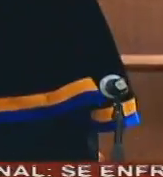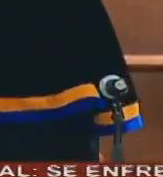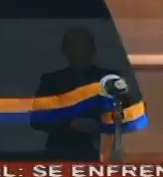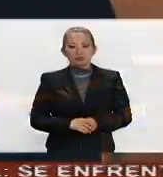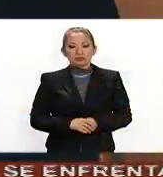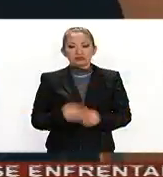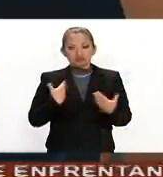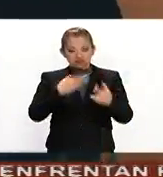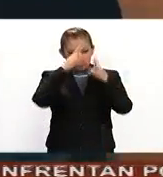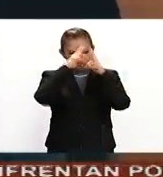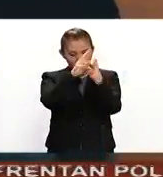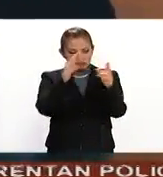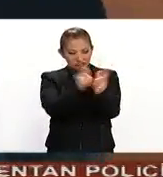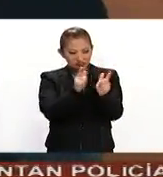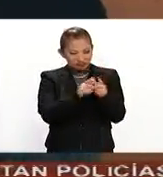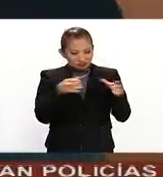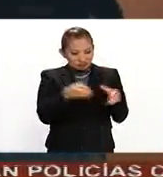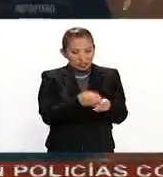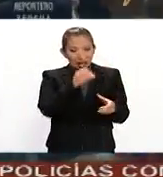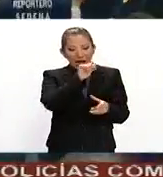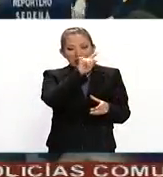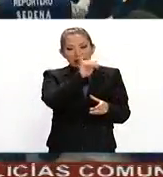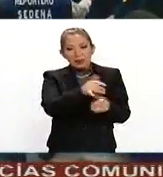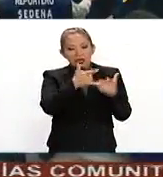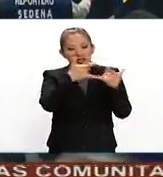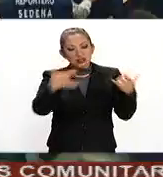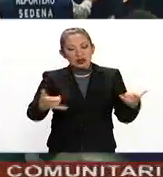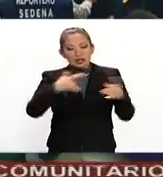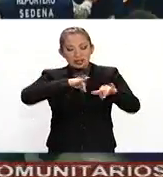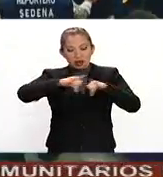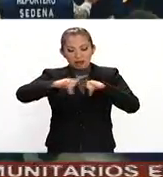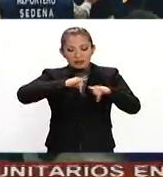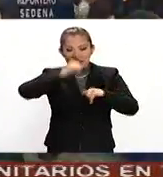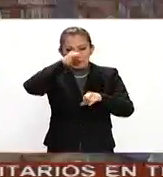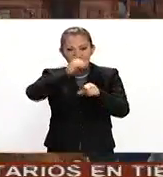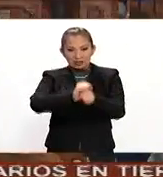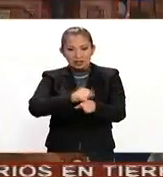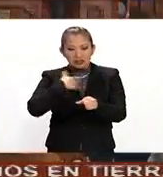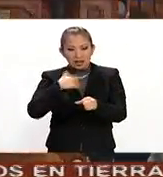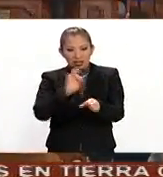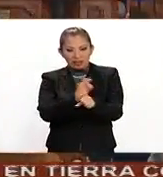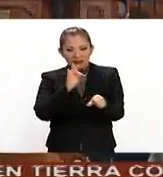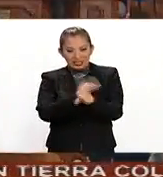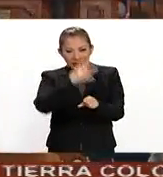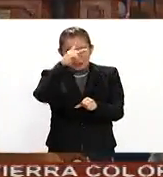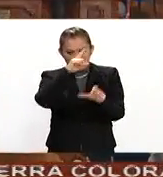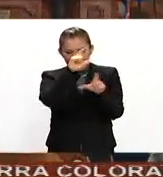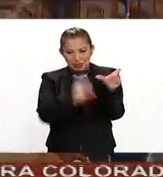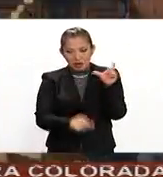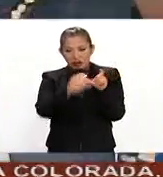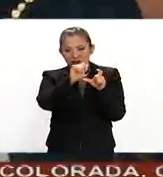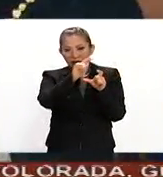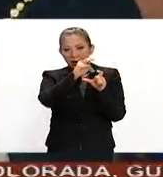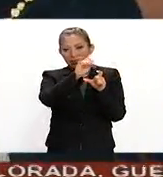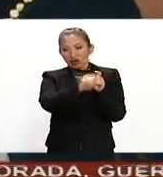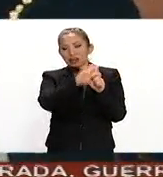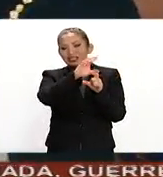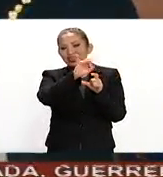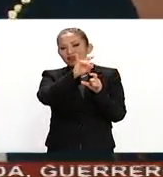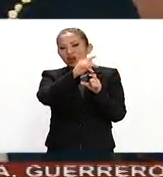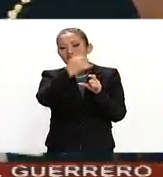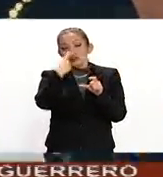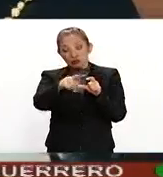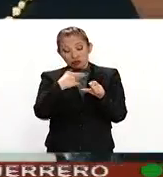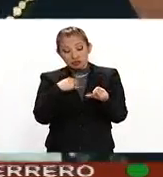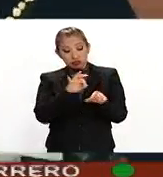En sesión solemne de la Academia Nacional de Historia y Geografía, el secretario de la Defensa Nacional, Salvador Cienfuegos, recibió este título por